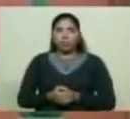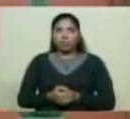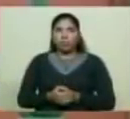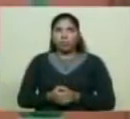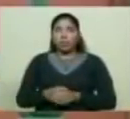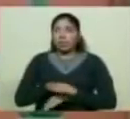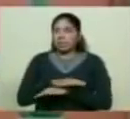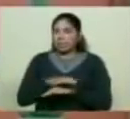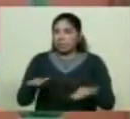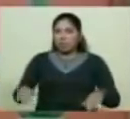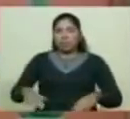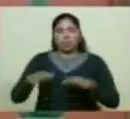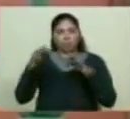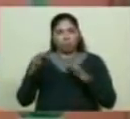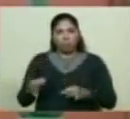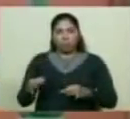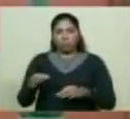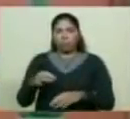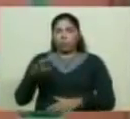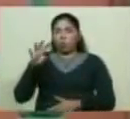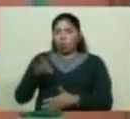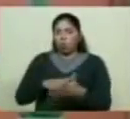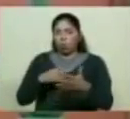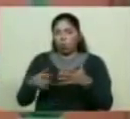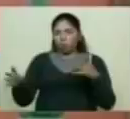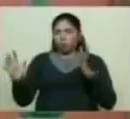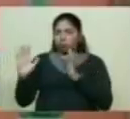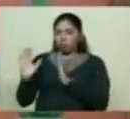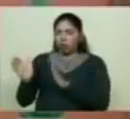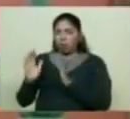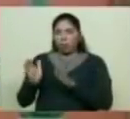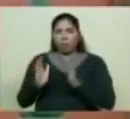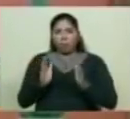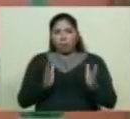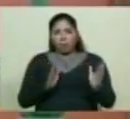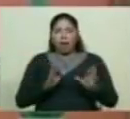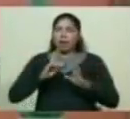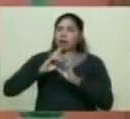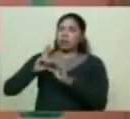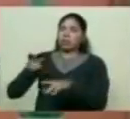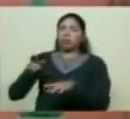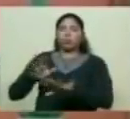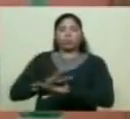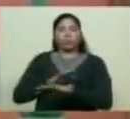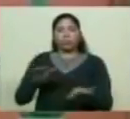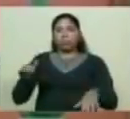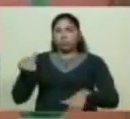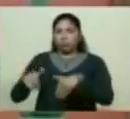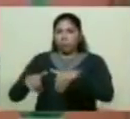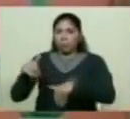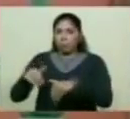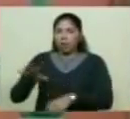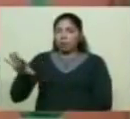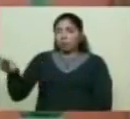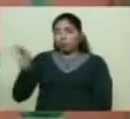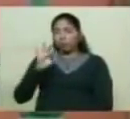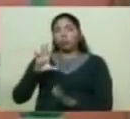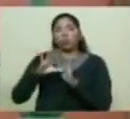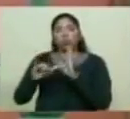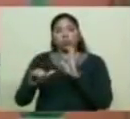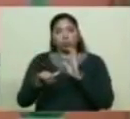contundentes las jornadas electorales que recientemente dieron por resultado la elección de nuestra asamblea nacional